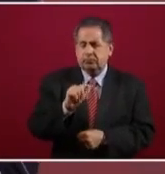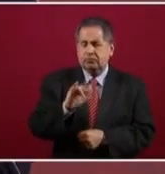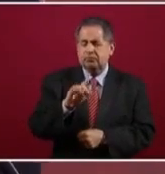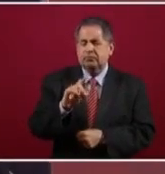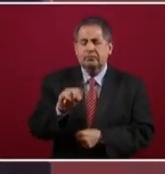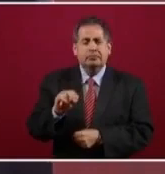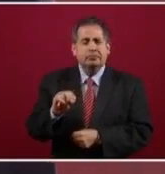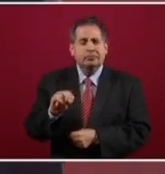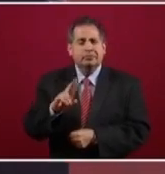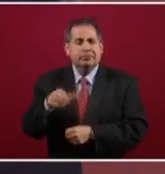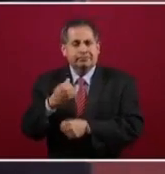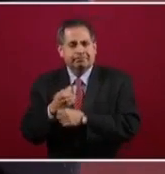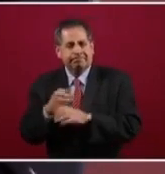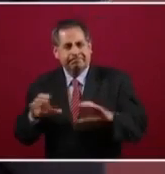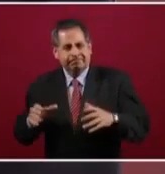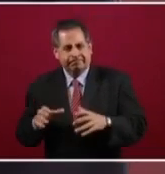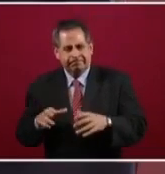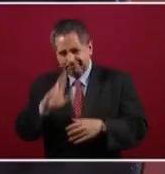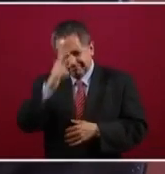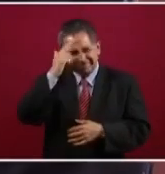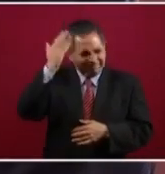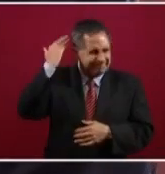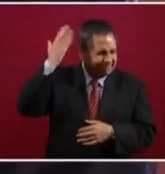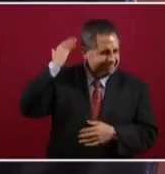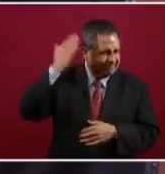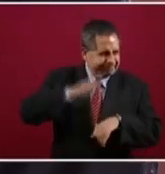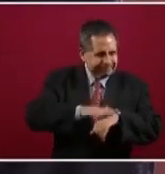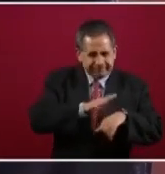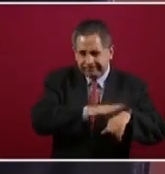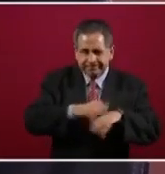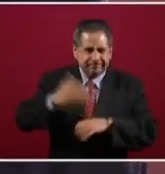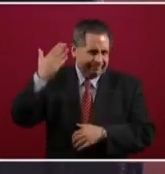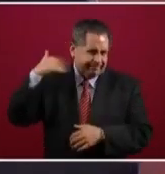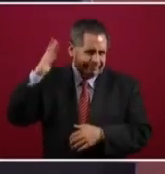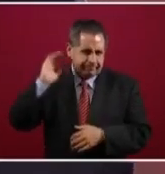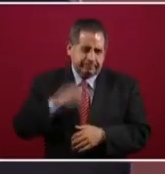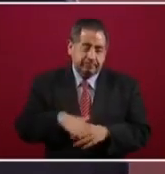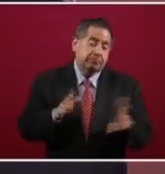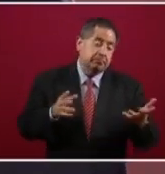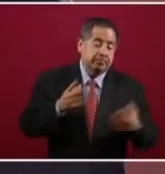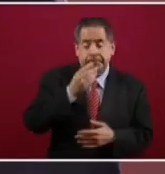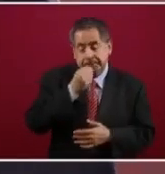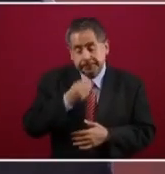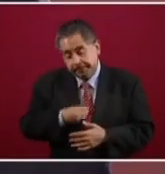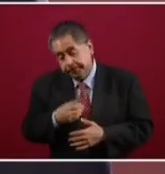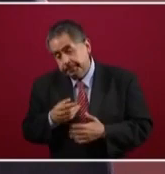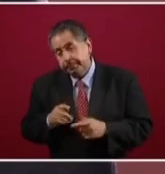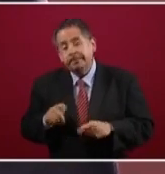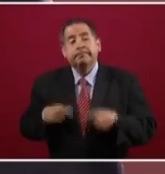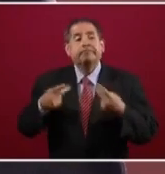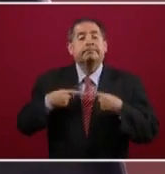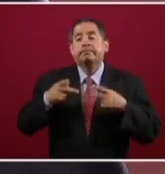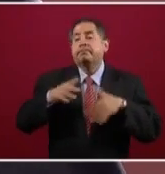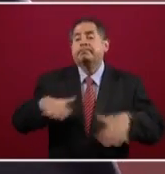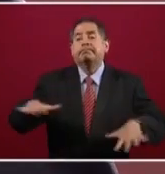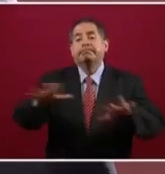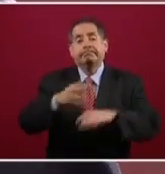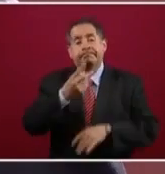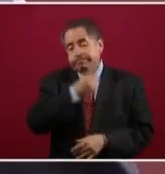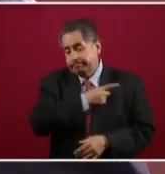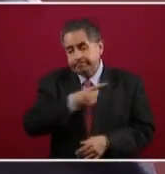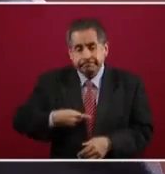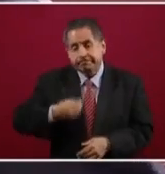Sí se acuerdan, ¿verdad? Cuando hacían los llamados. Ni modo, nos